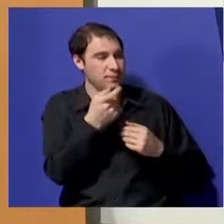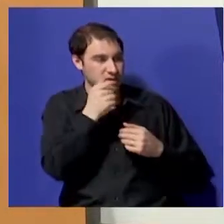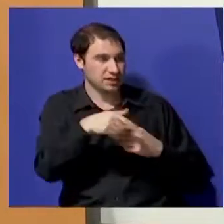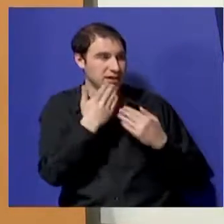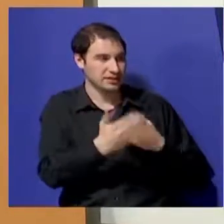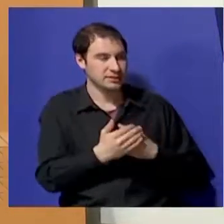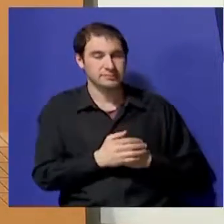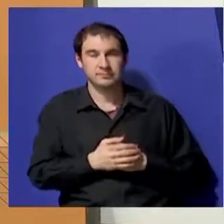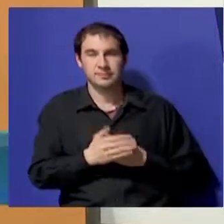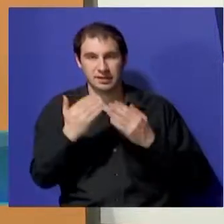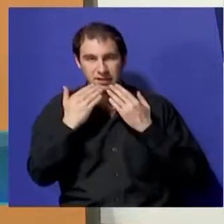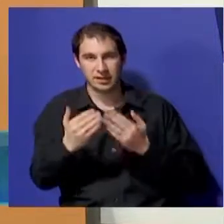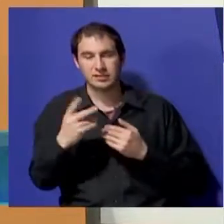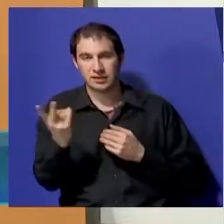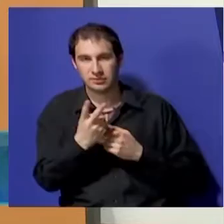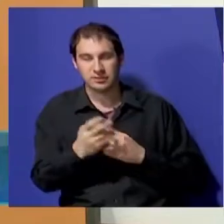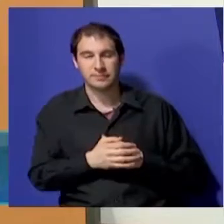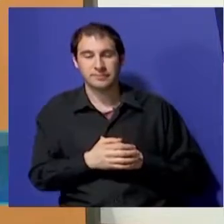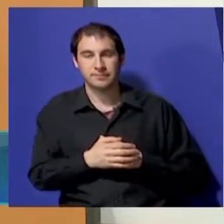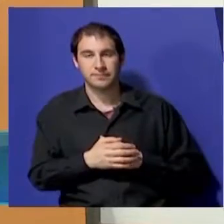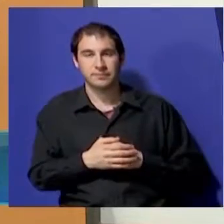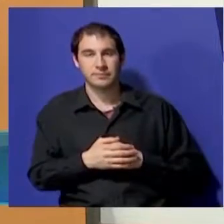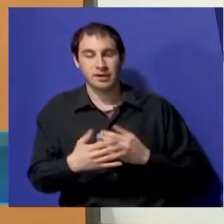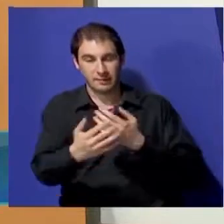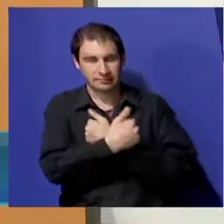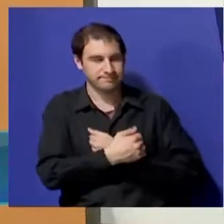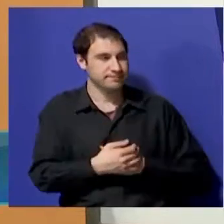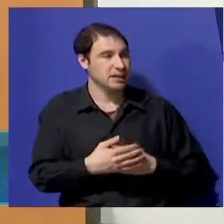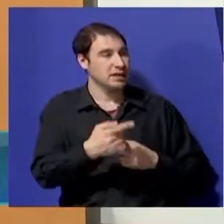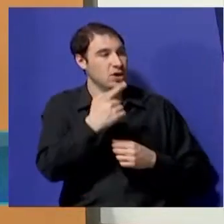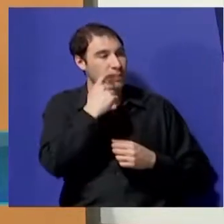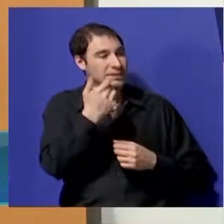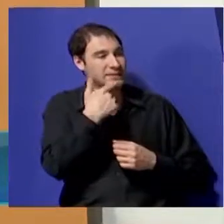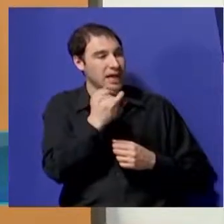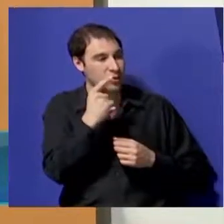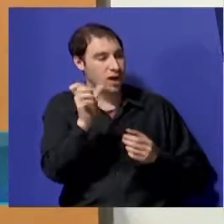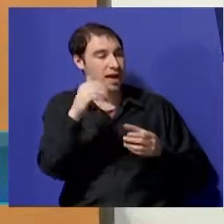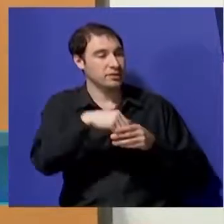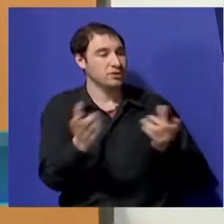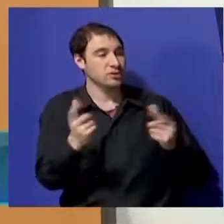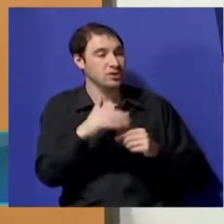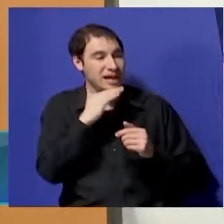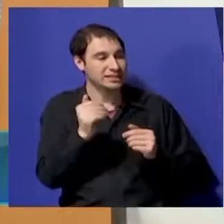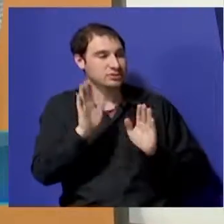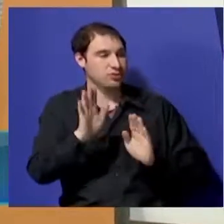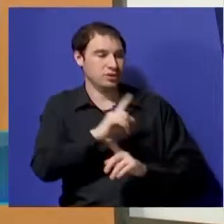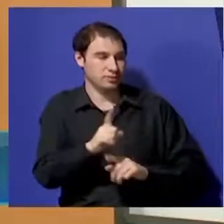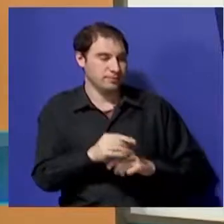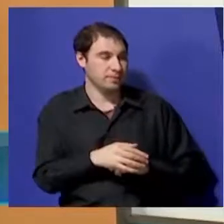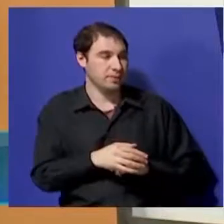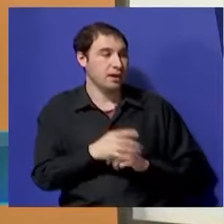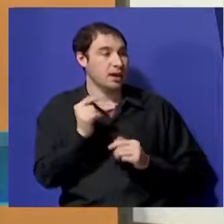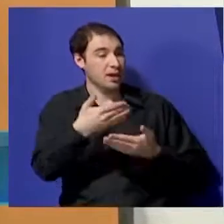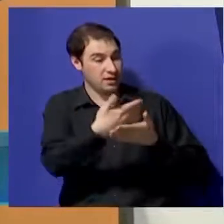Mendoza. Gracias. No, muchísimas gracias a ustedes. Un saludo grande. Un abrazo. Saúl Ceballos es integrante de Asamblea Hachal No Se Toca. Decir que sobre